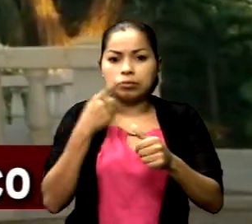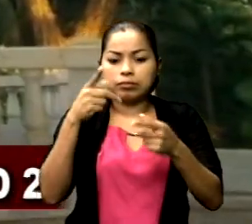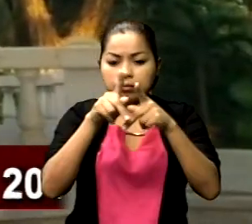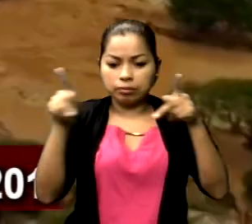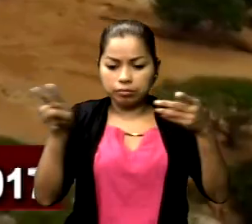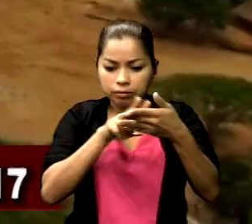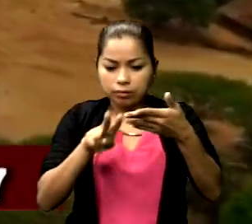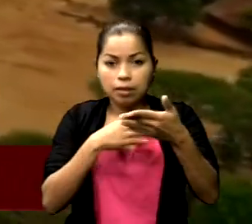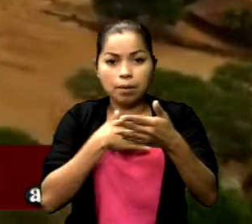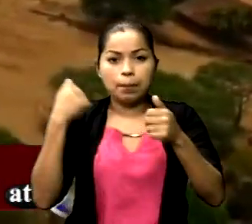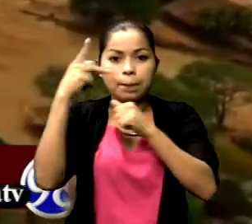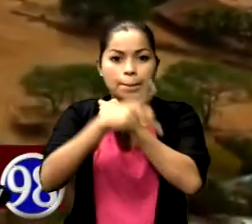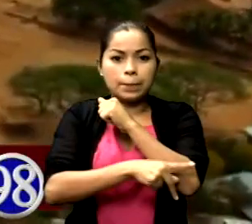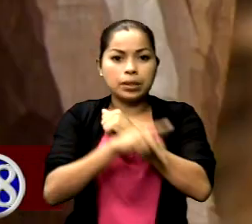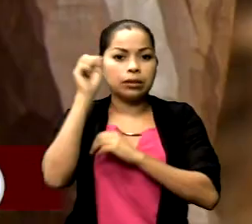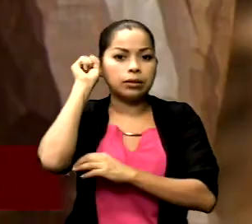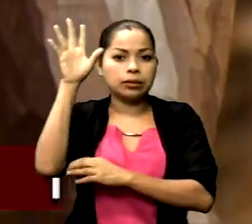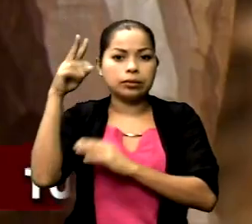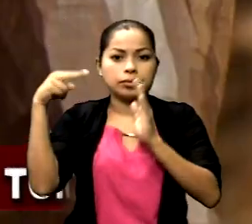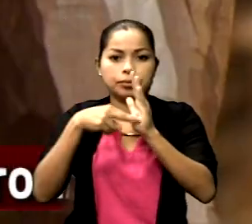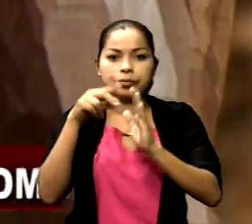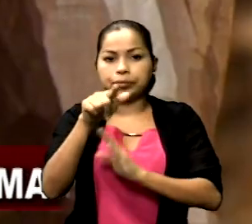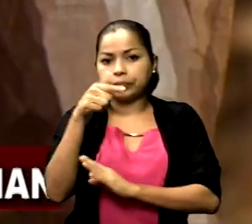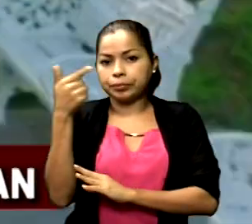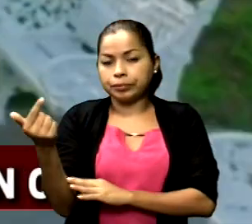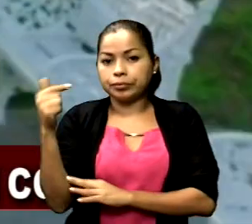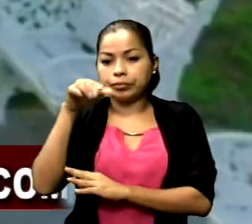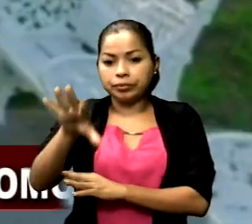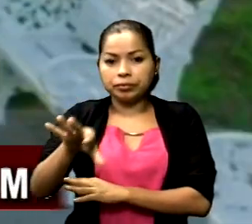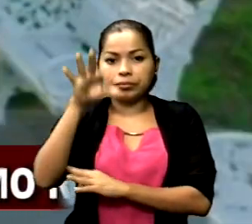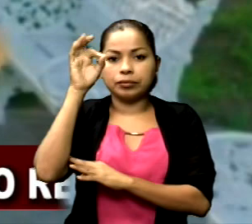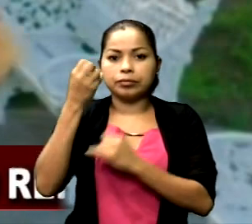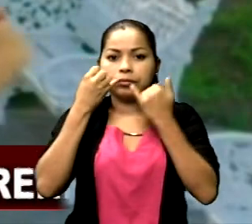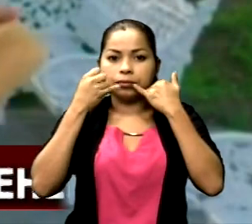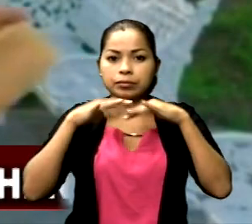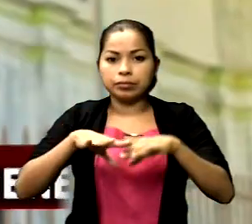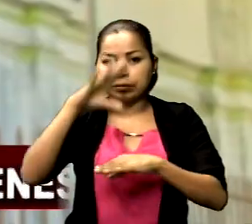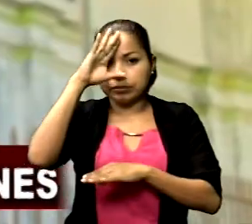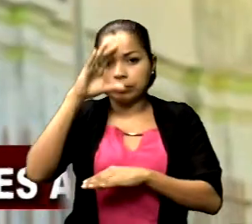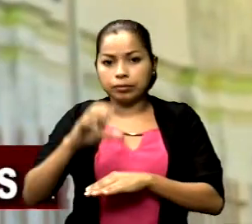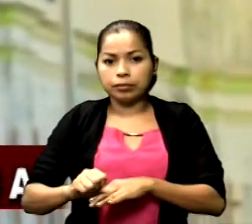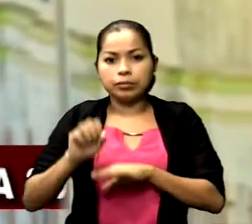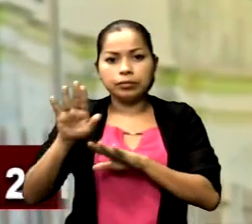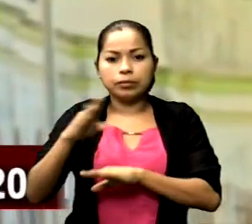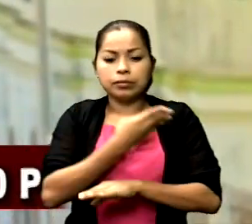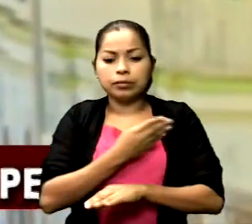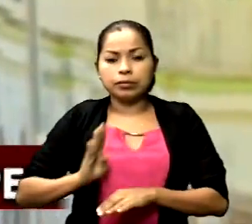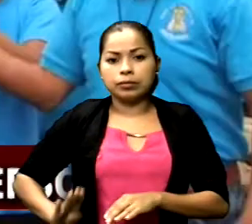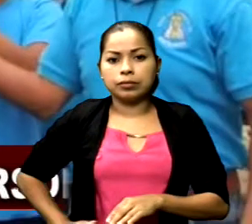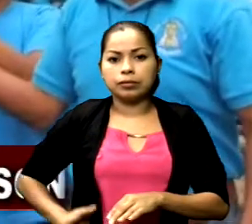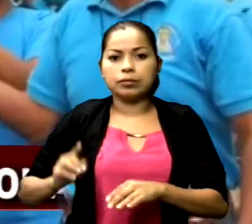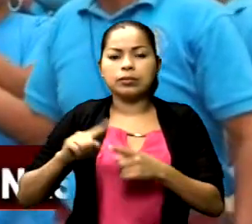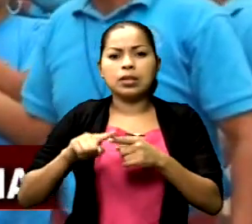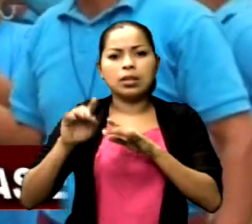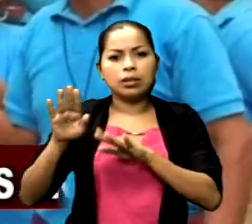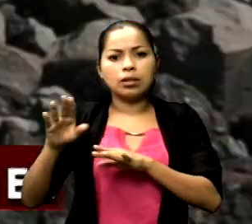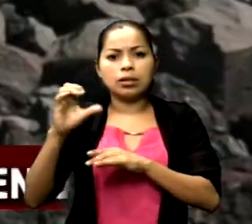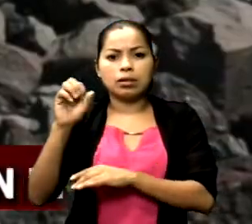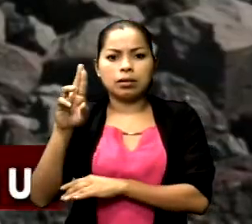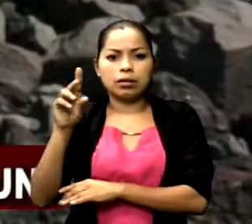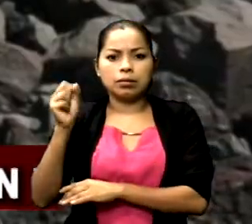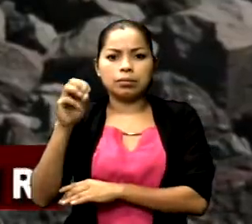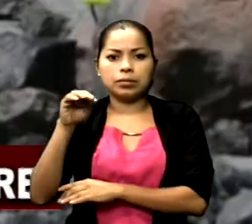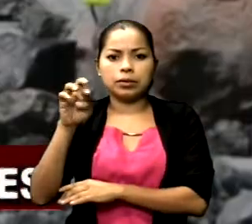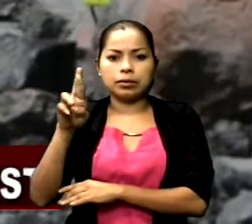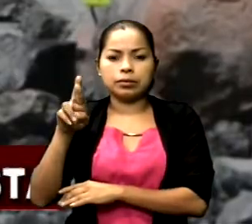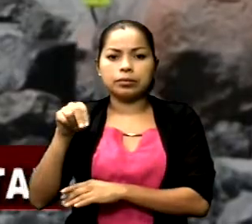del Mejor País Turístico 2017, según informó el embajador de nuestro país en esa nación europea, Carlos